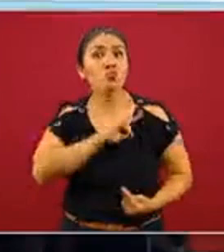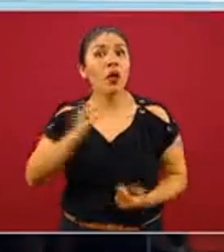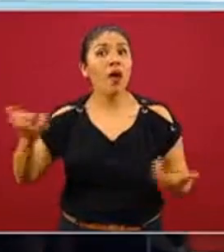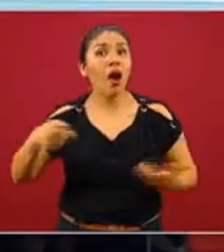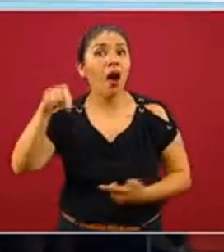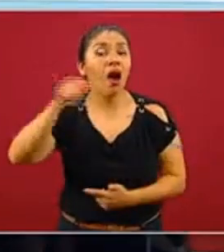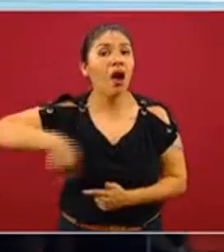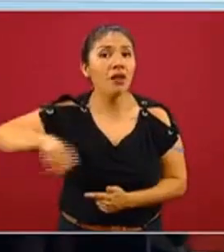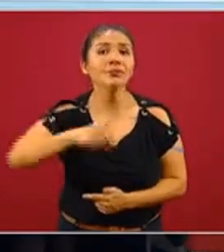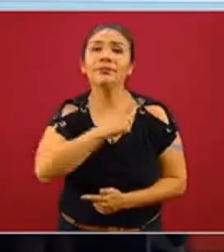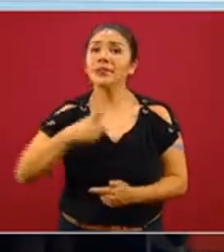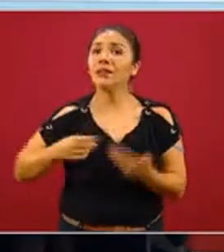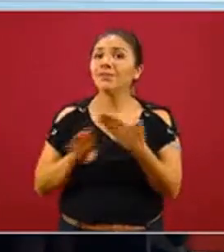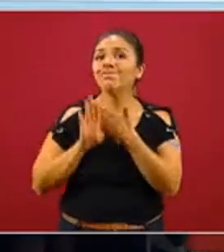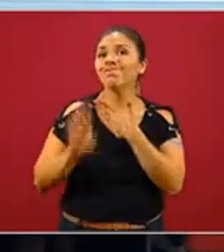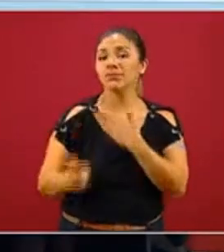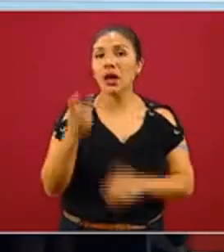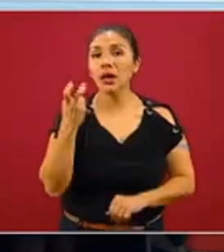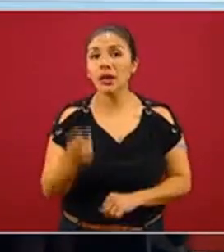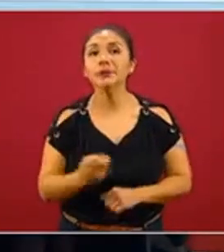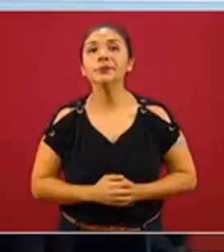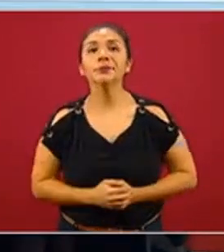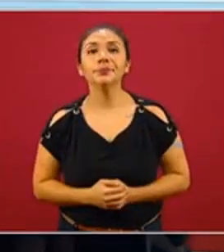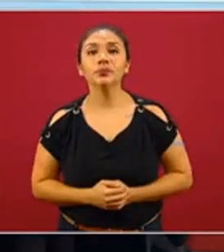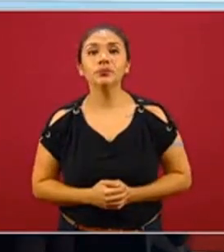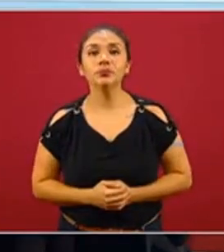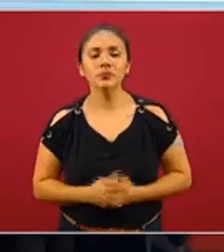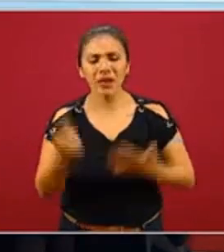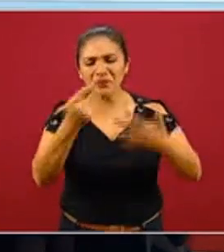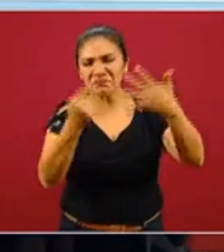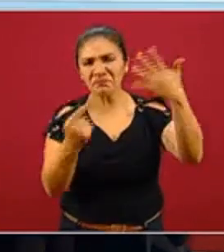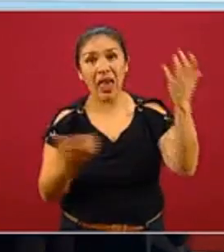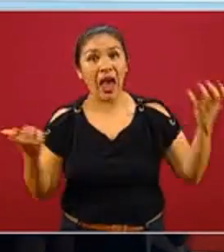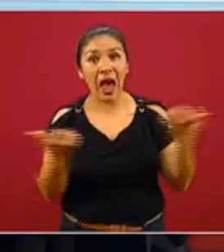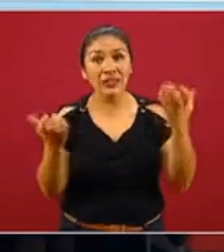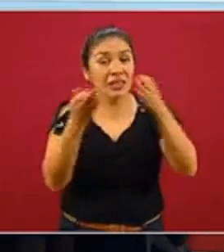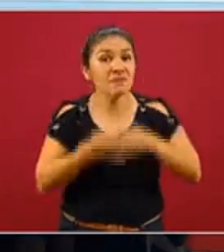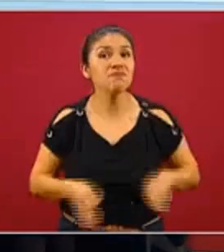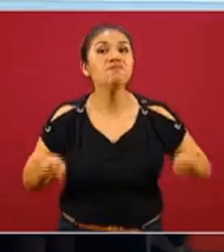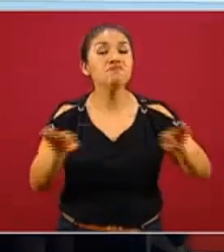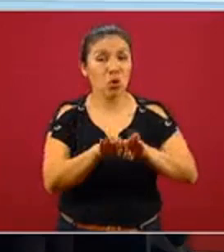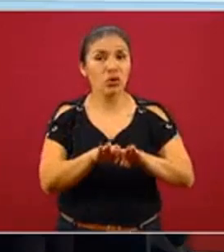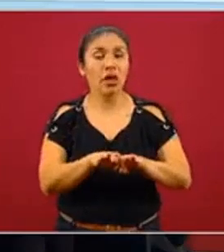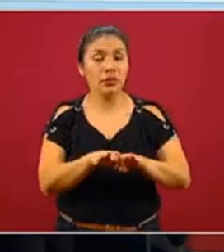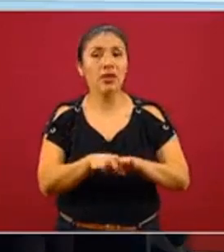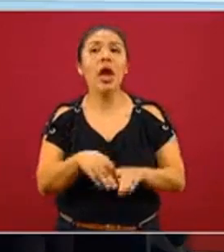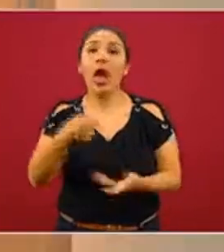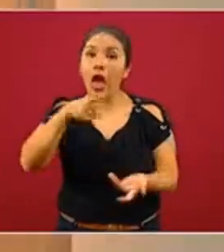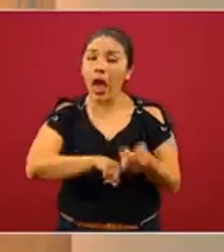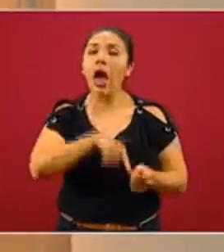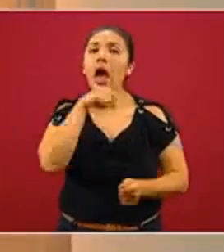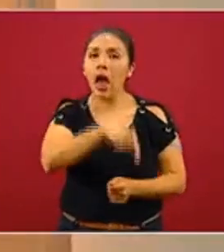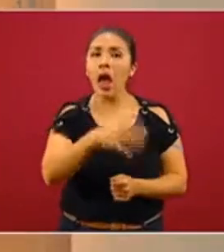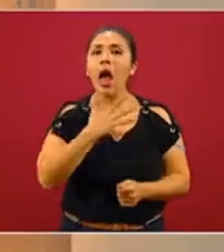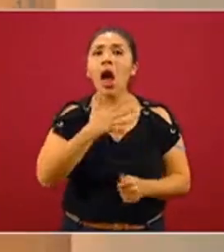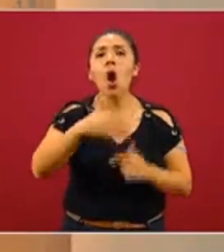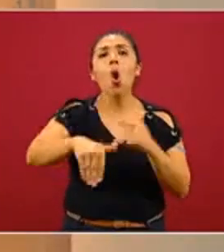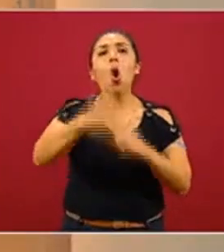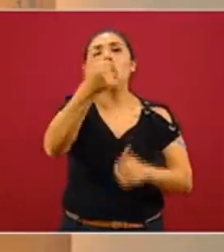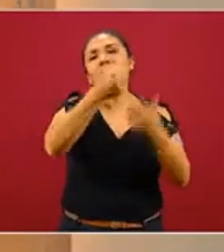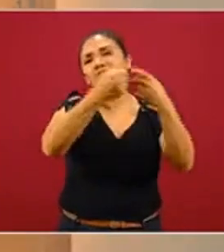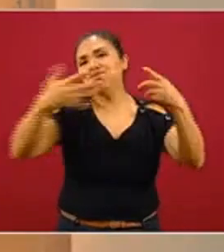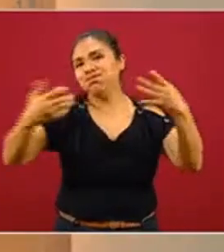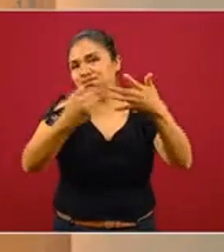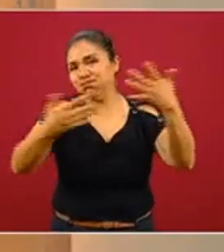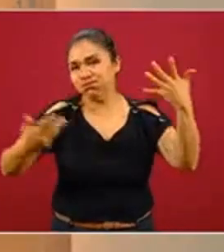es evitarlo. Pasamos, por favor. Dentro de estas acciones indispensables se han determinado en 11 ámbitos. No voy a detallar